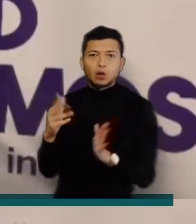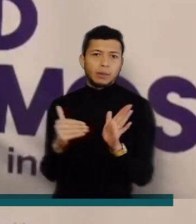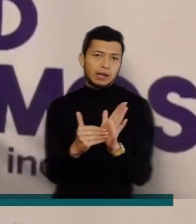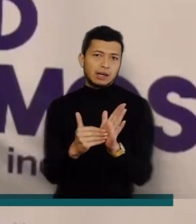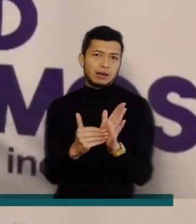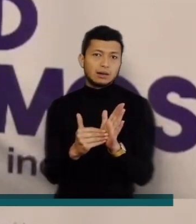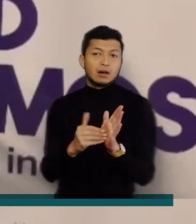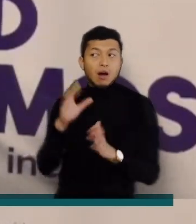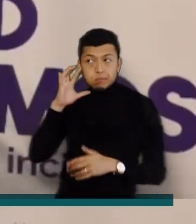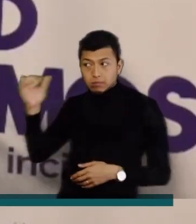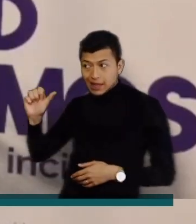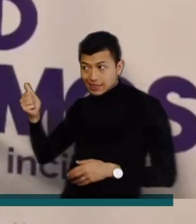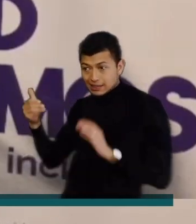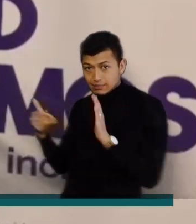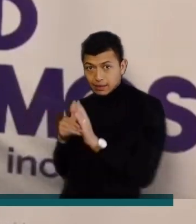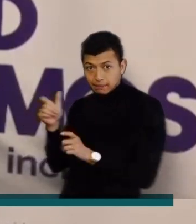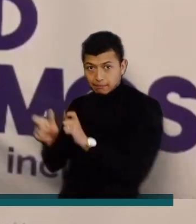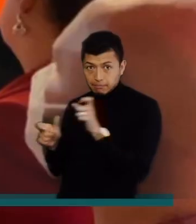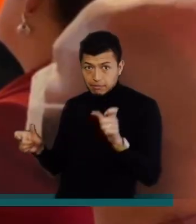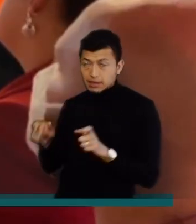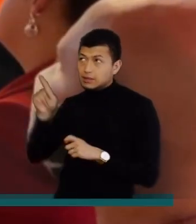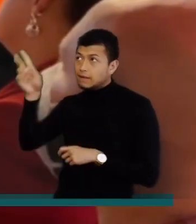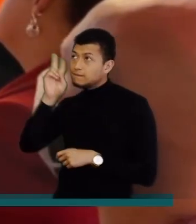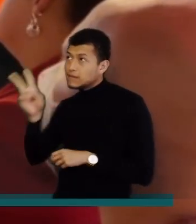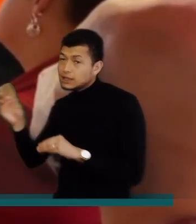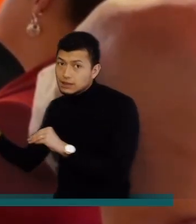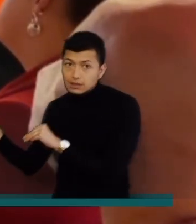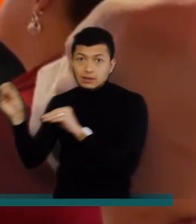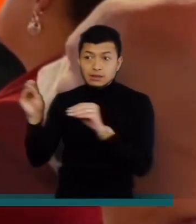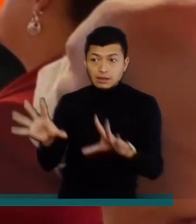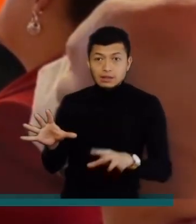que provienen de Venezuela que no están siendo atendidos